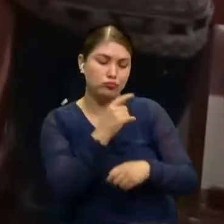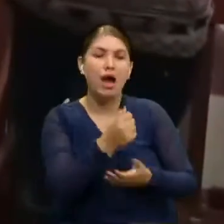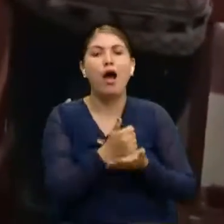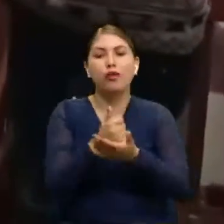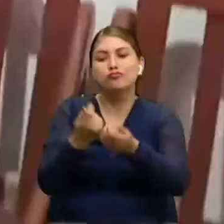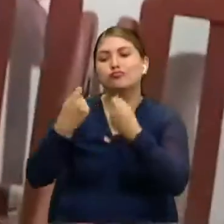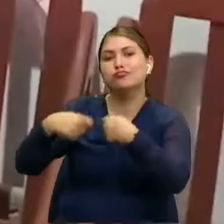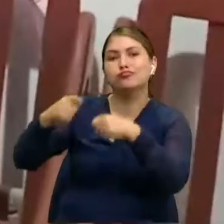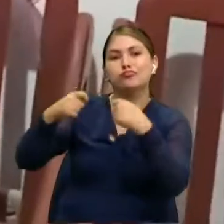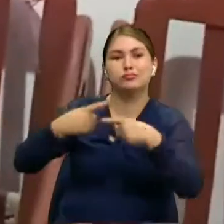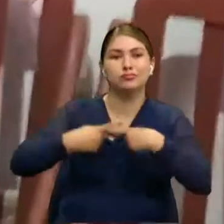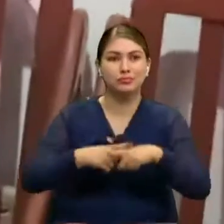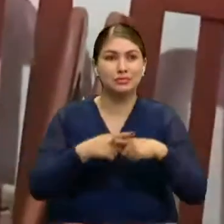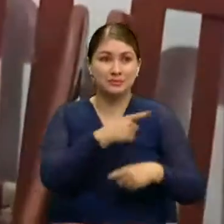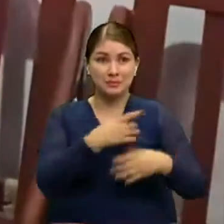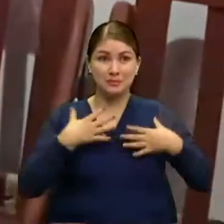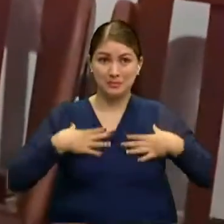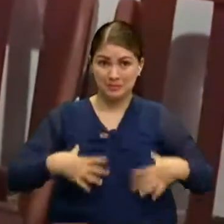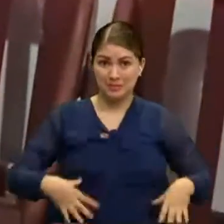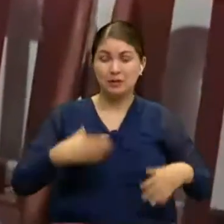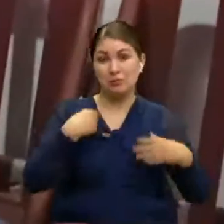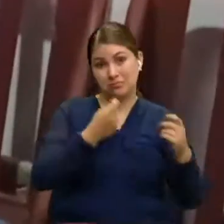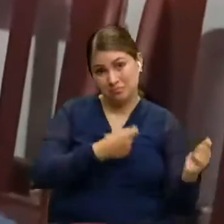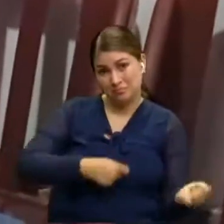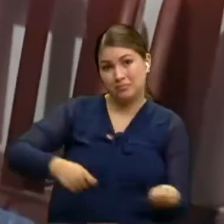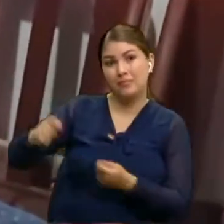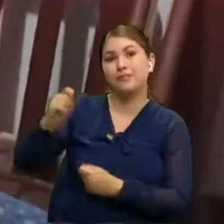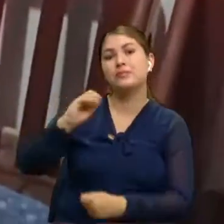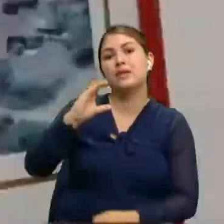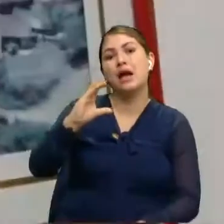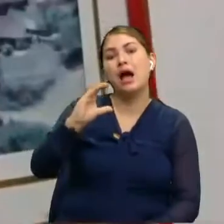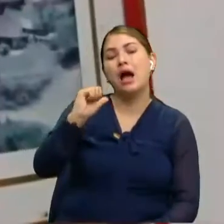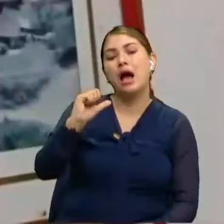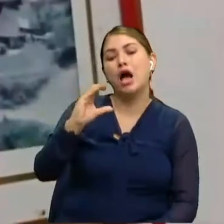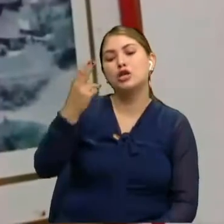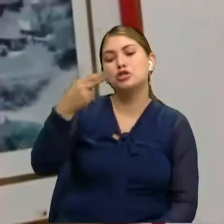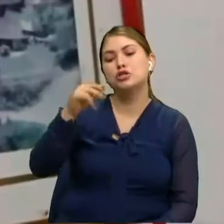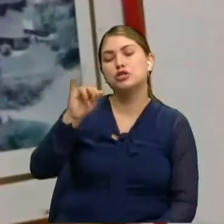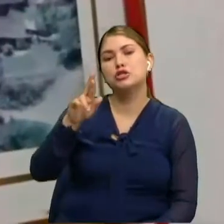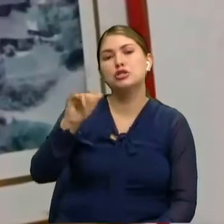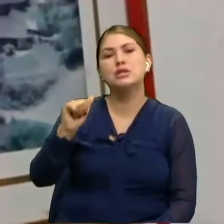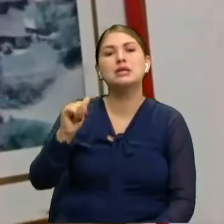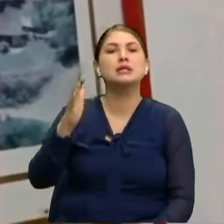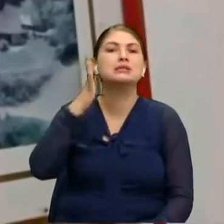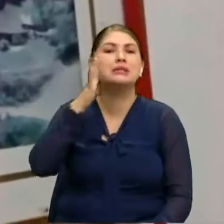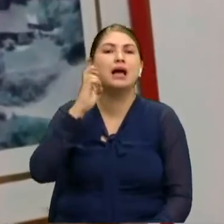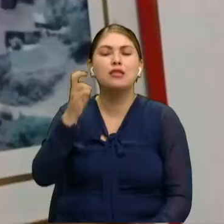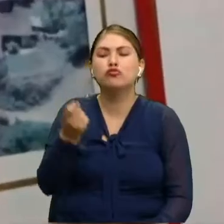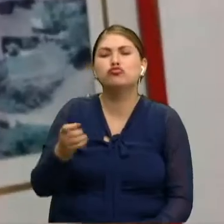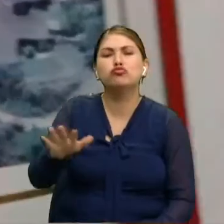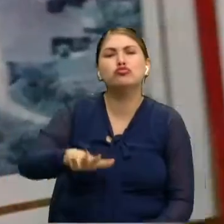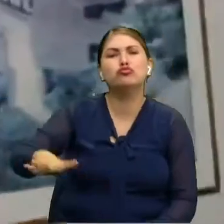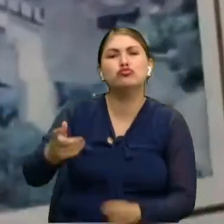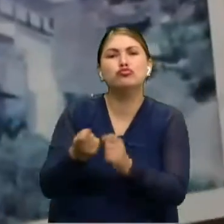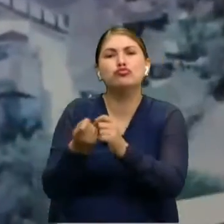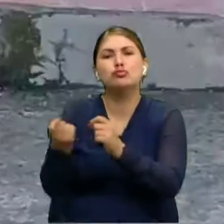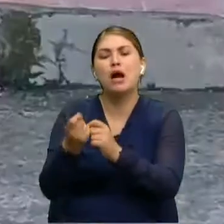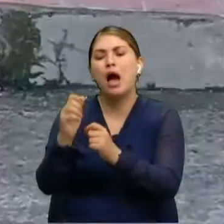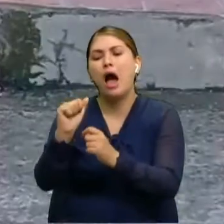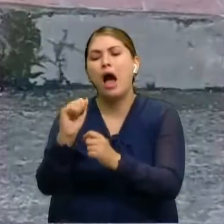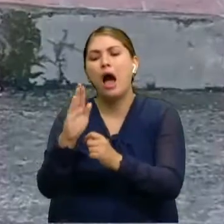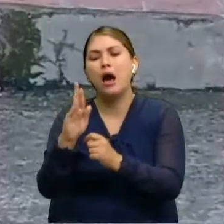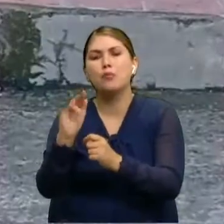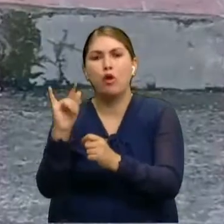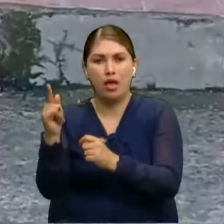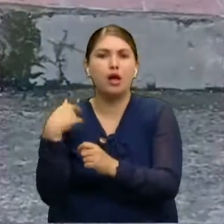sus tejidos. Y esa blusita yo me la llevo para Cachirí, Santander, corregimiento de Suratá, límites con Arboledas.